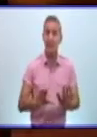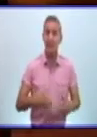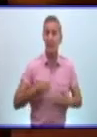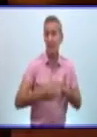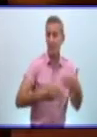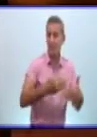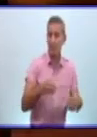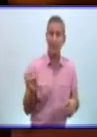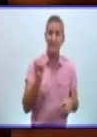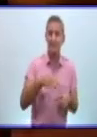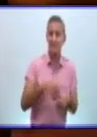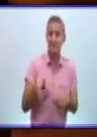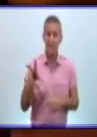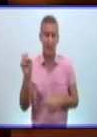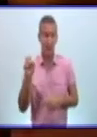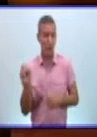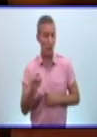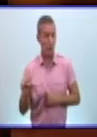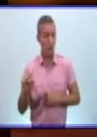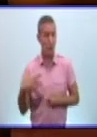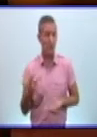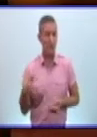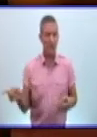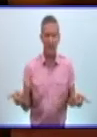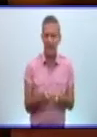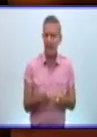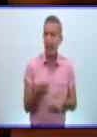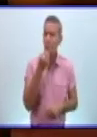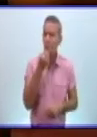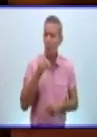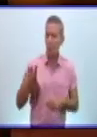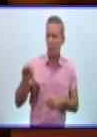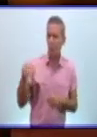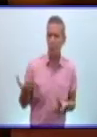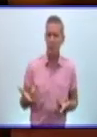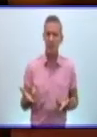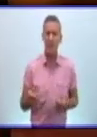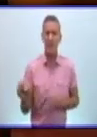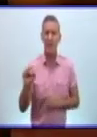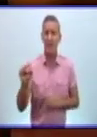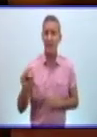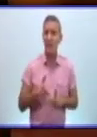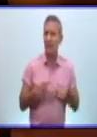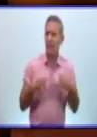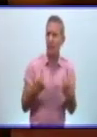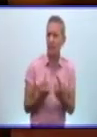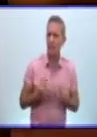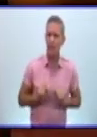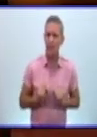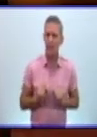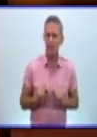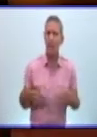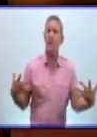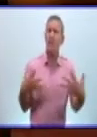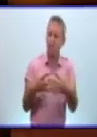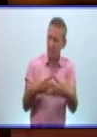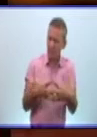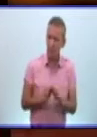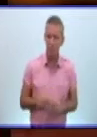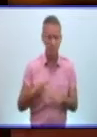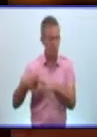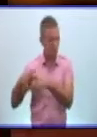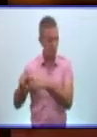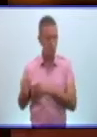adicionen nuevas sustancias. En resumen, podemos decir que las sustancias generalmente están mezcladas con